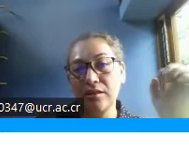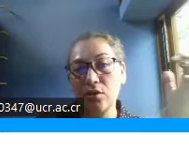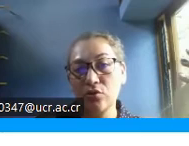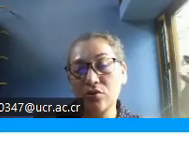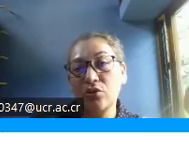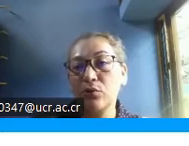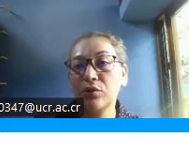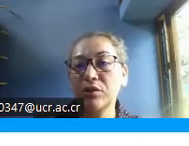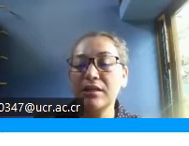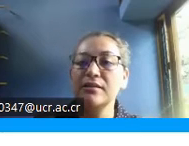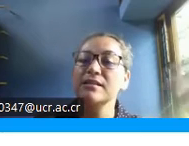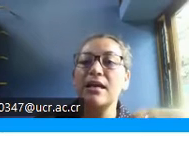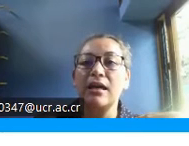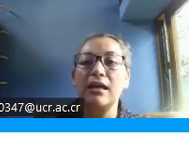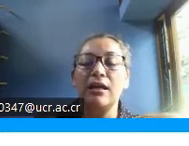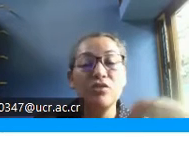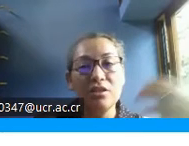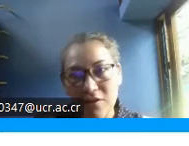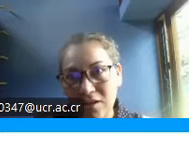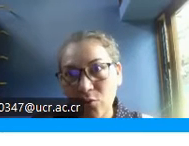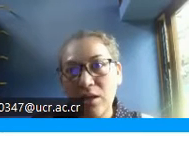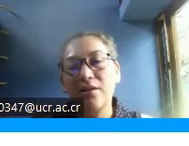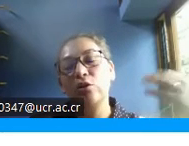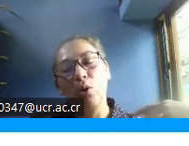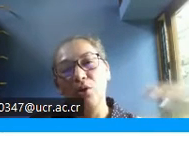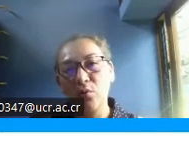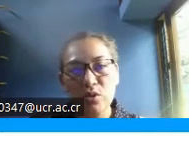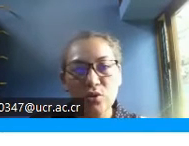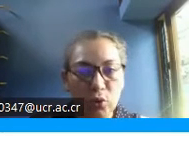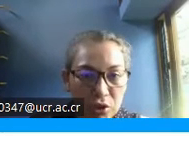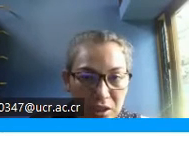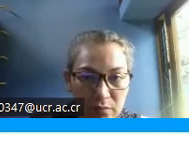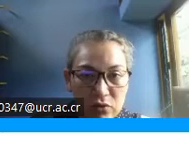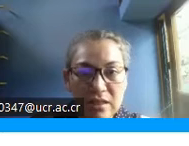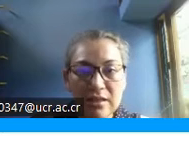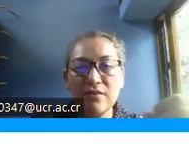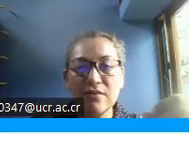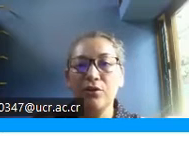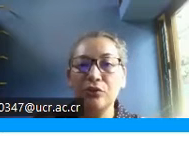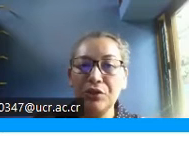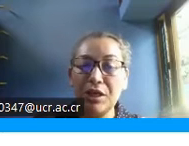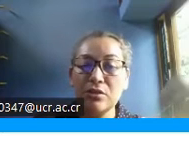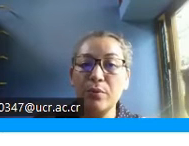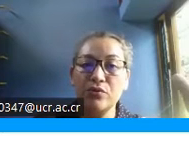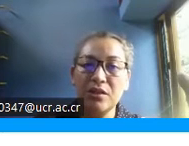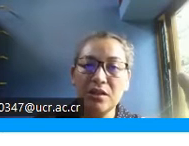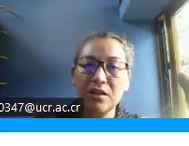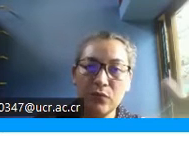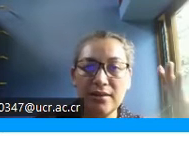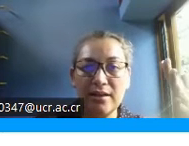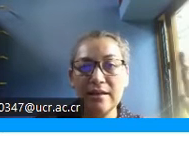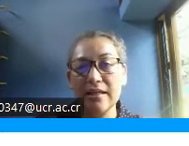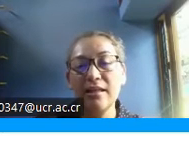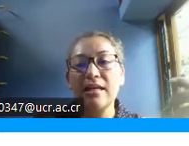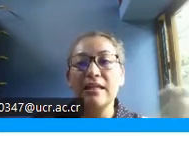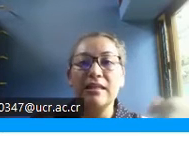objetivo didáctico sí son importantes. No significa igual que cuando hagamos nuestro guión tenemos que clasificarlo dentro de esto, pero sí tenemos que